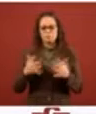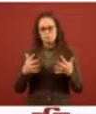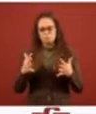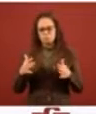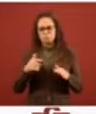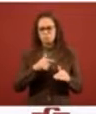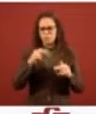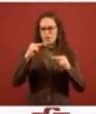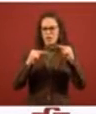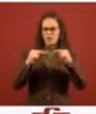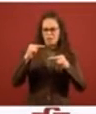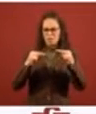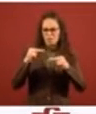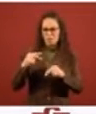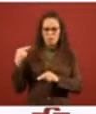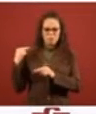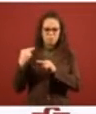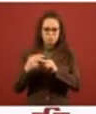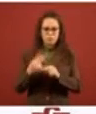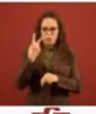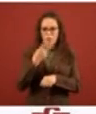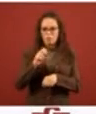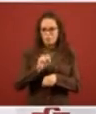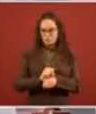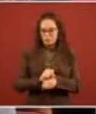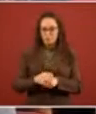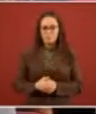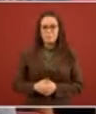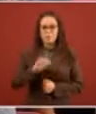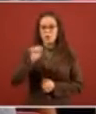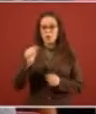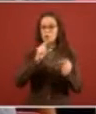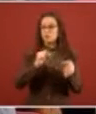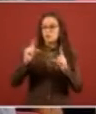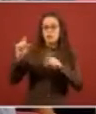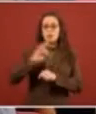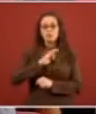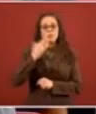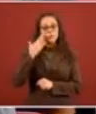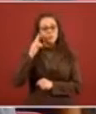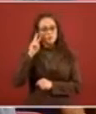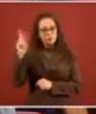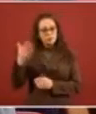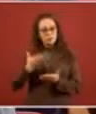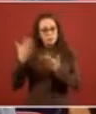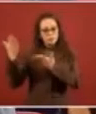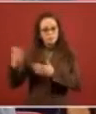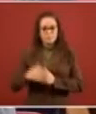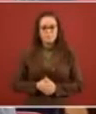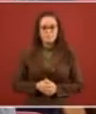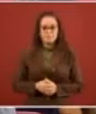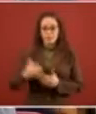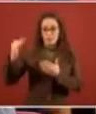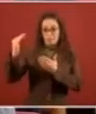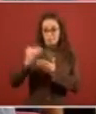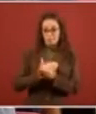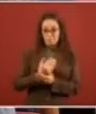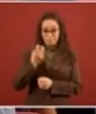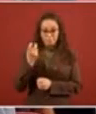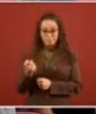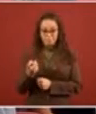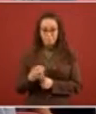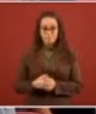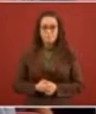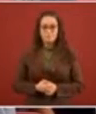en las últimas 2 semanas. Si vemos en la siguiente diapositiva, vemos que esa contracción de casos o esa disminución se